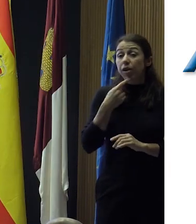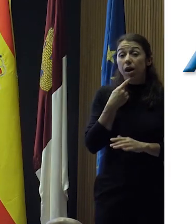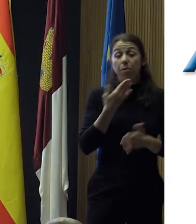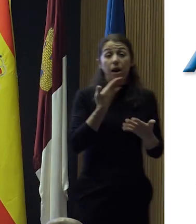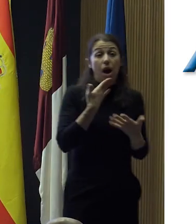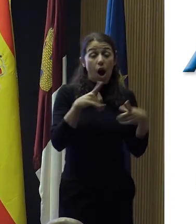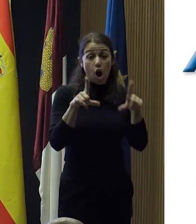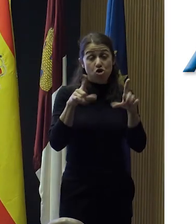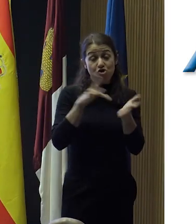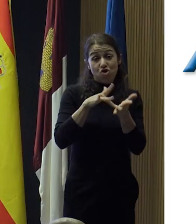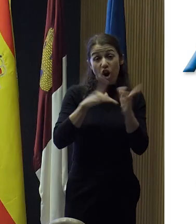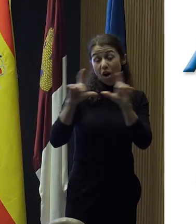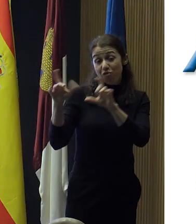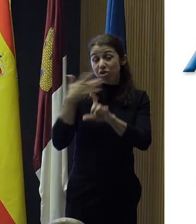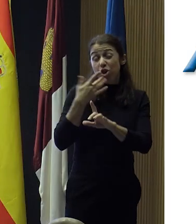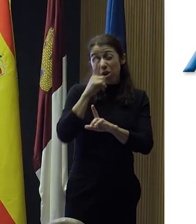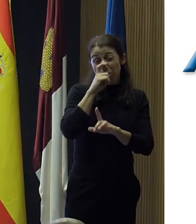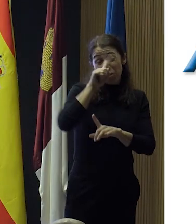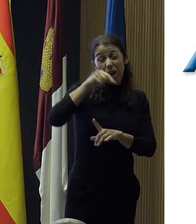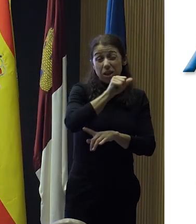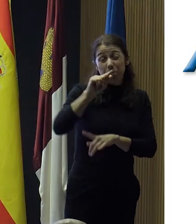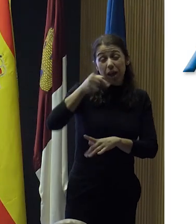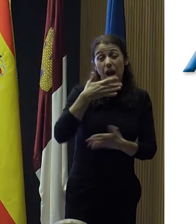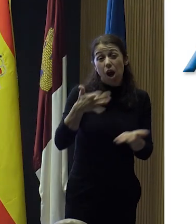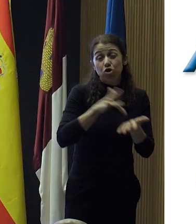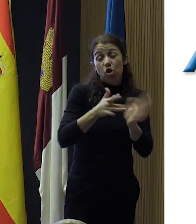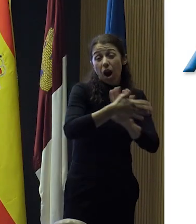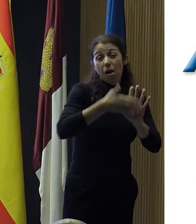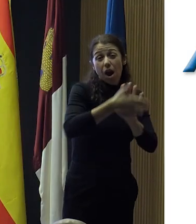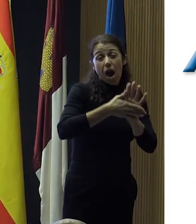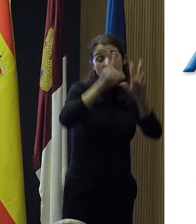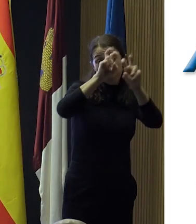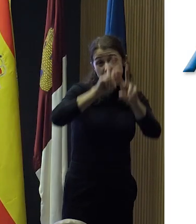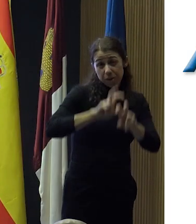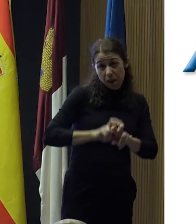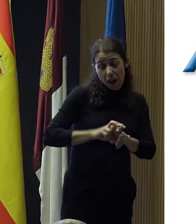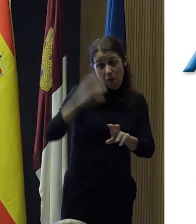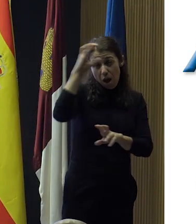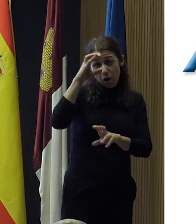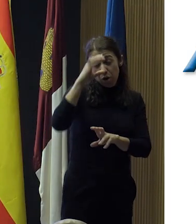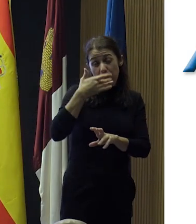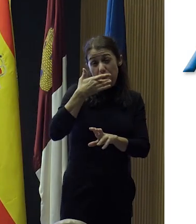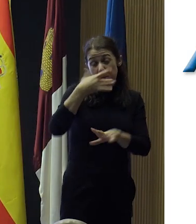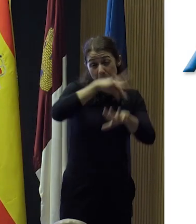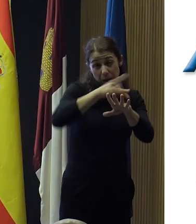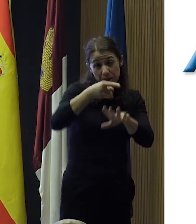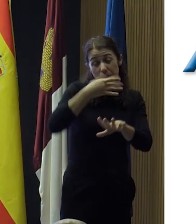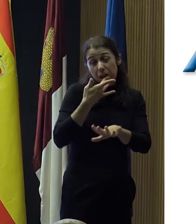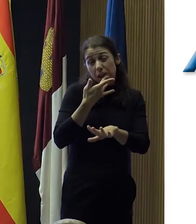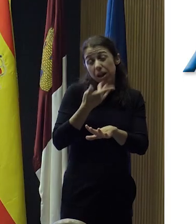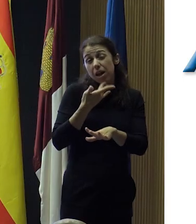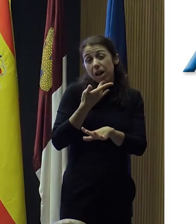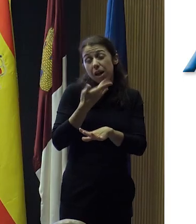Mientras se hacen la fotografía, les recuerdo que la semana que viene seguiremos hablando de investigación y de conocimiento médico y lo haremos de la